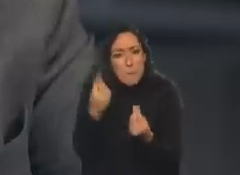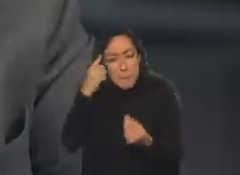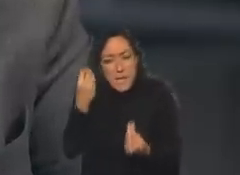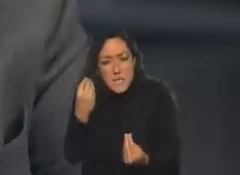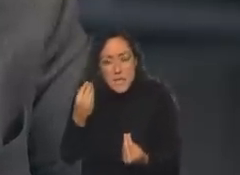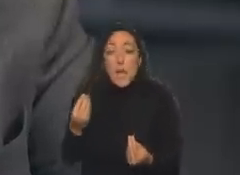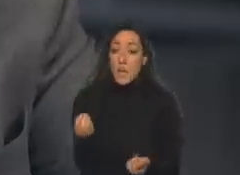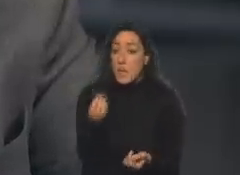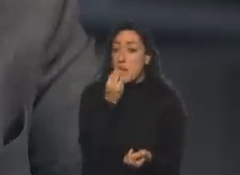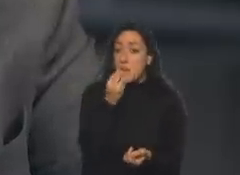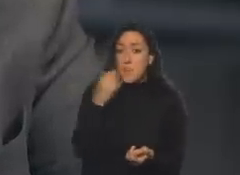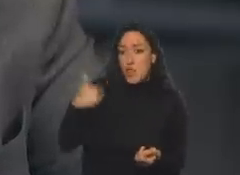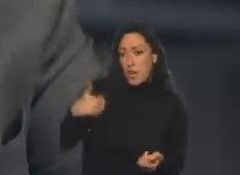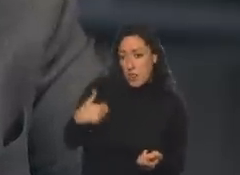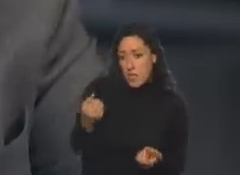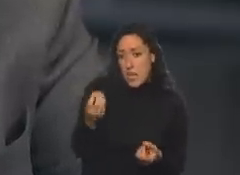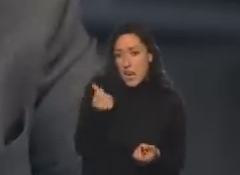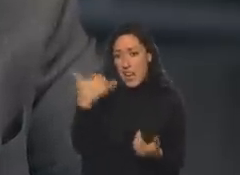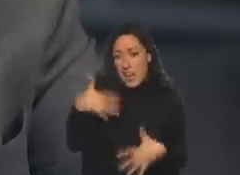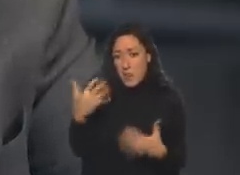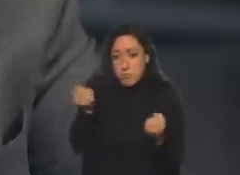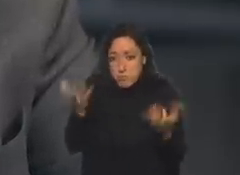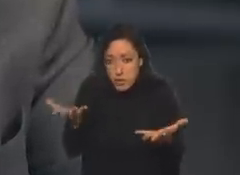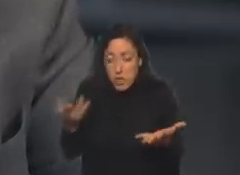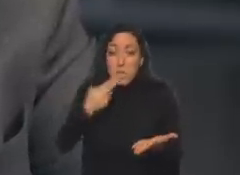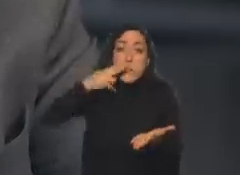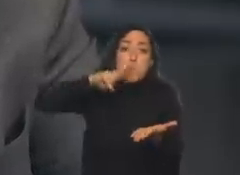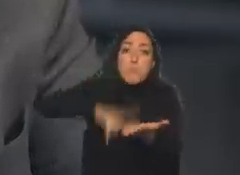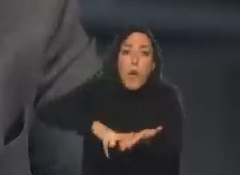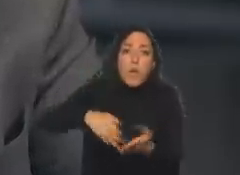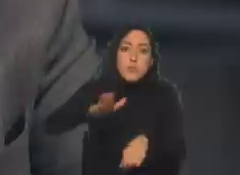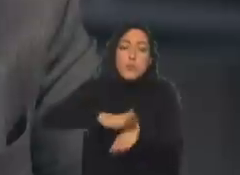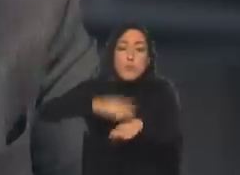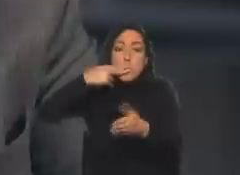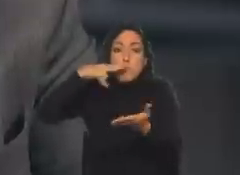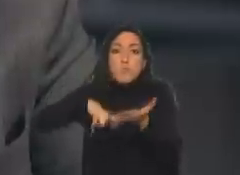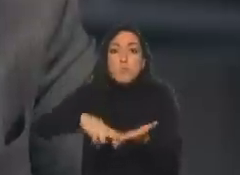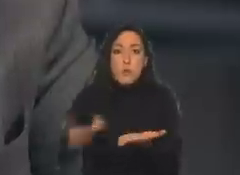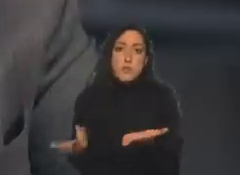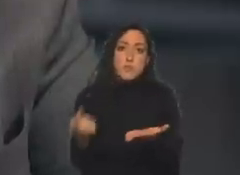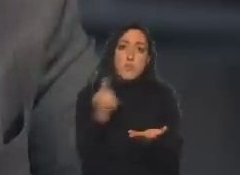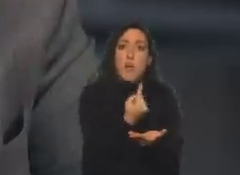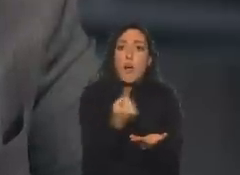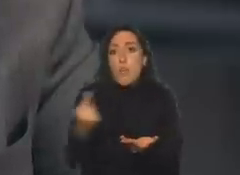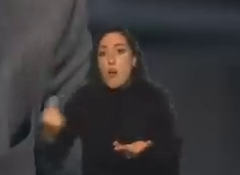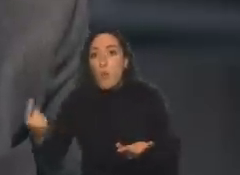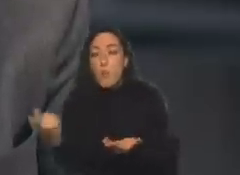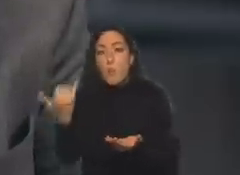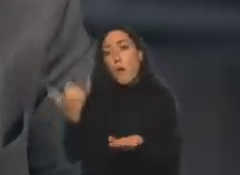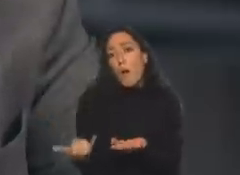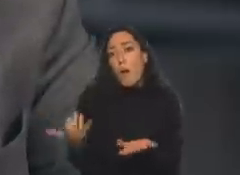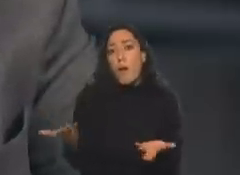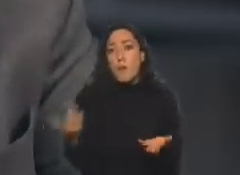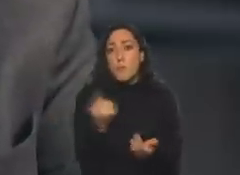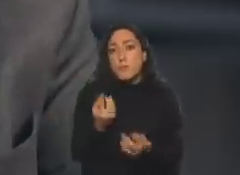son caros, ¿sabes por qué? Por la cantidad de impuestos que tienen cada uno de los alimentos cuando